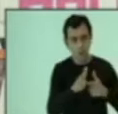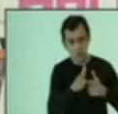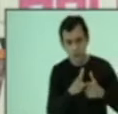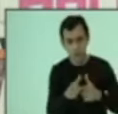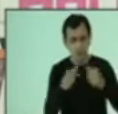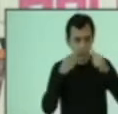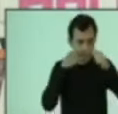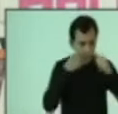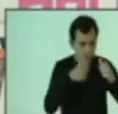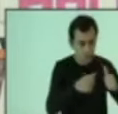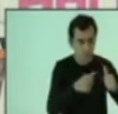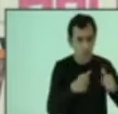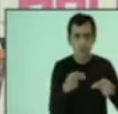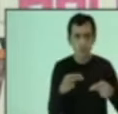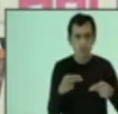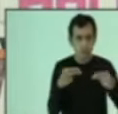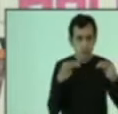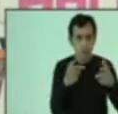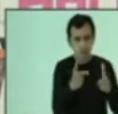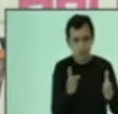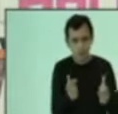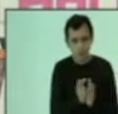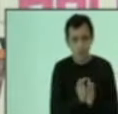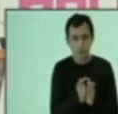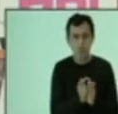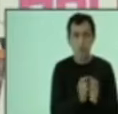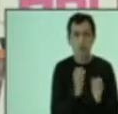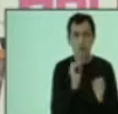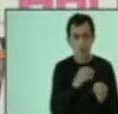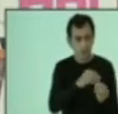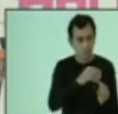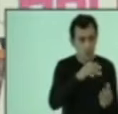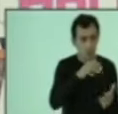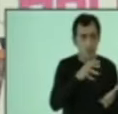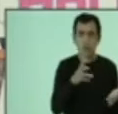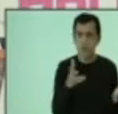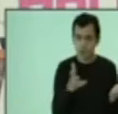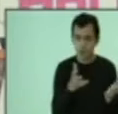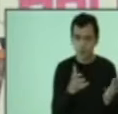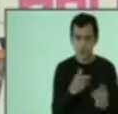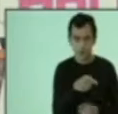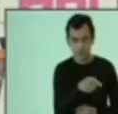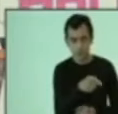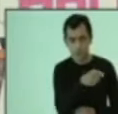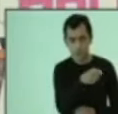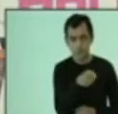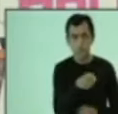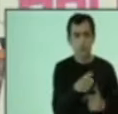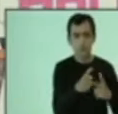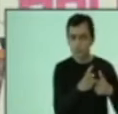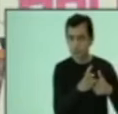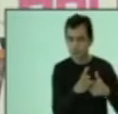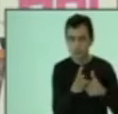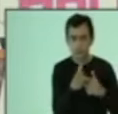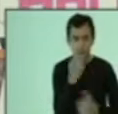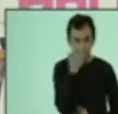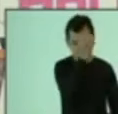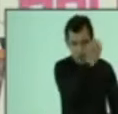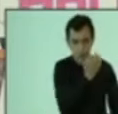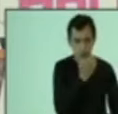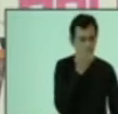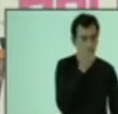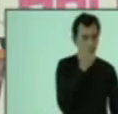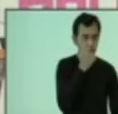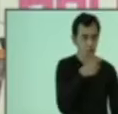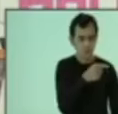grupos de comercio u unidades de producción que le llamamos, para poder darle seguimiento, evaluación y sobre